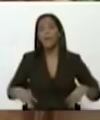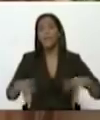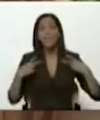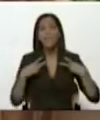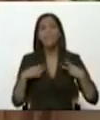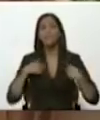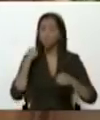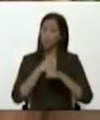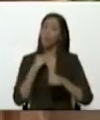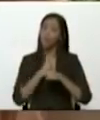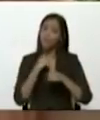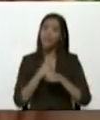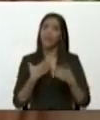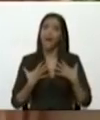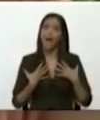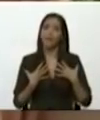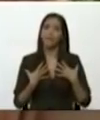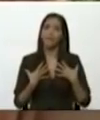he trabajado,